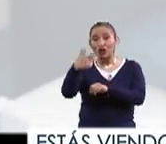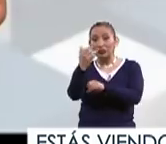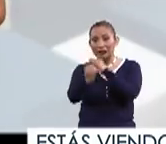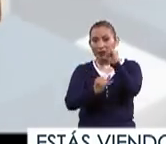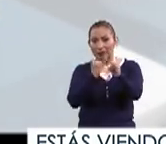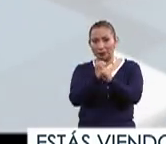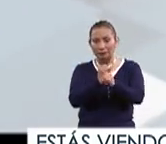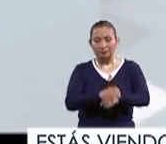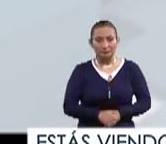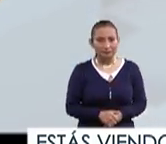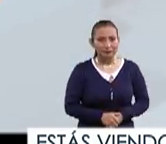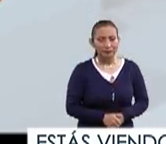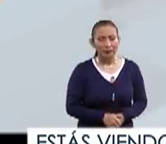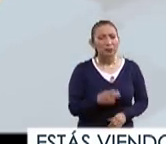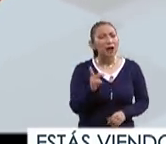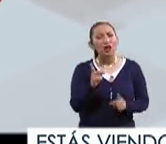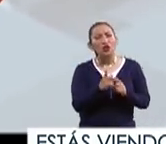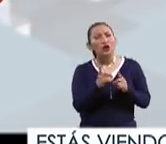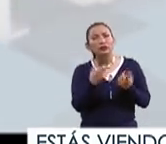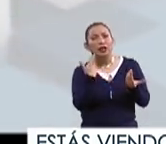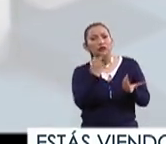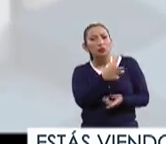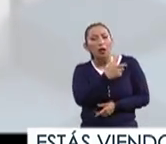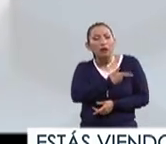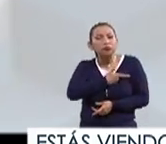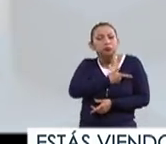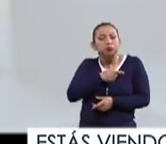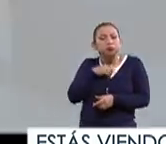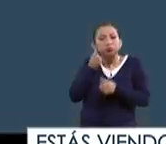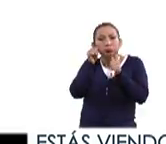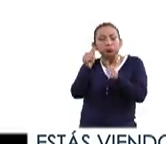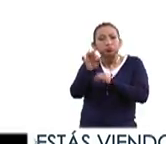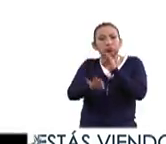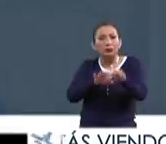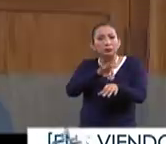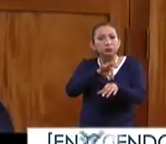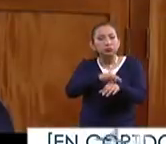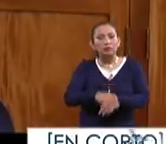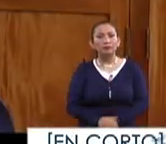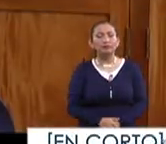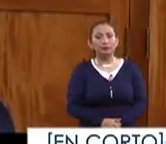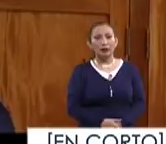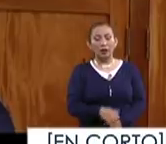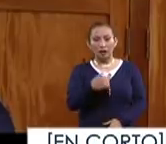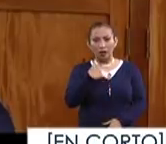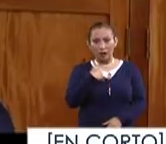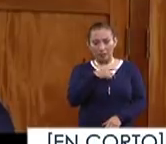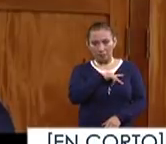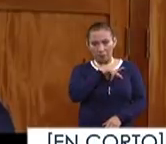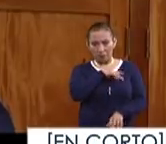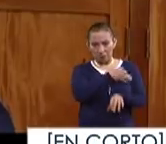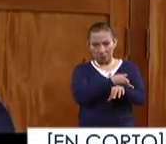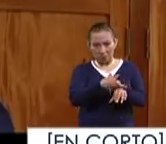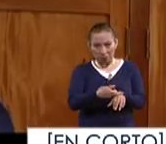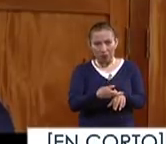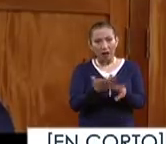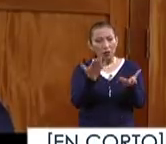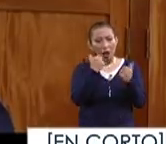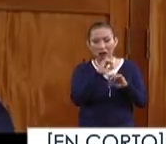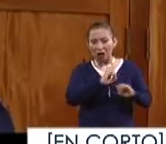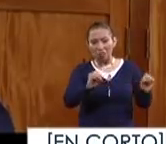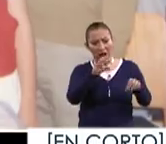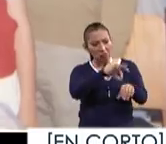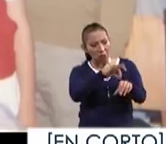internacionales. ¿Pero de dónde surgió su gusto por la medicina? En mi familia no había ni un